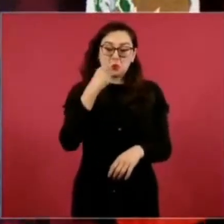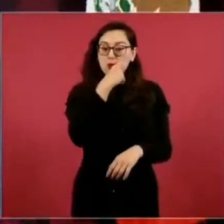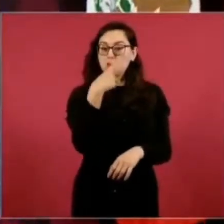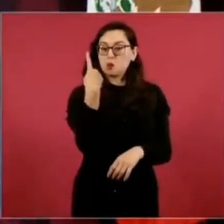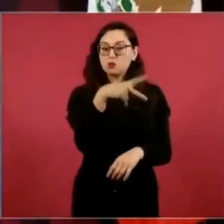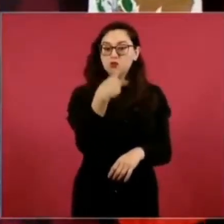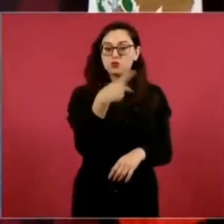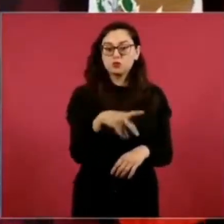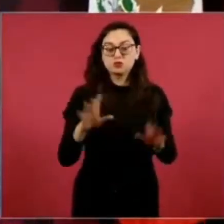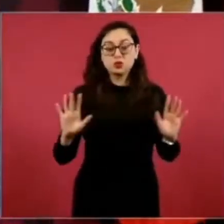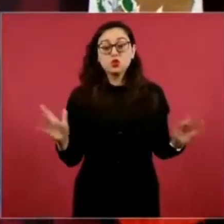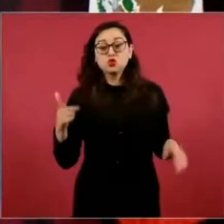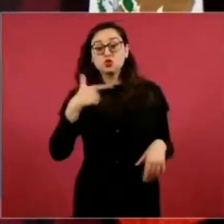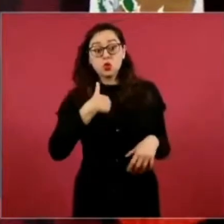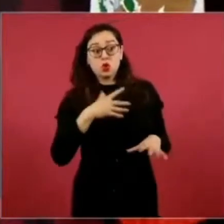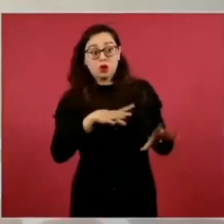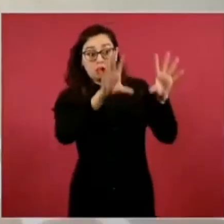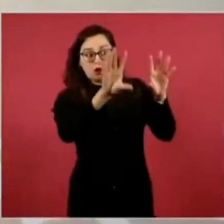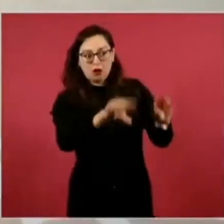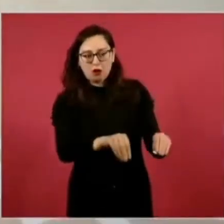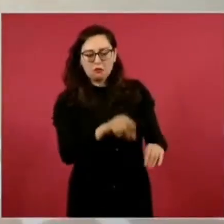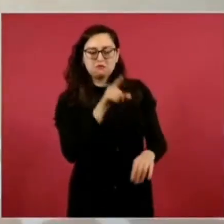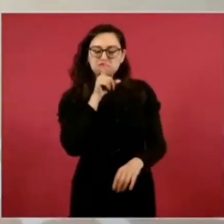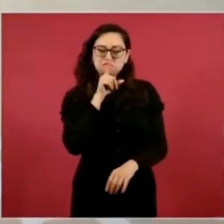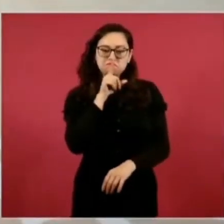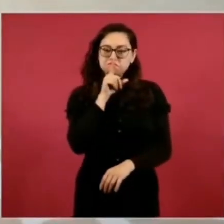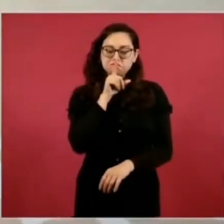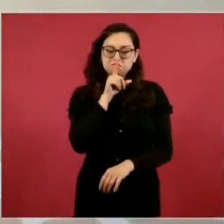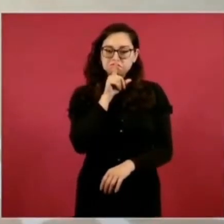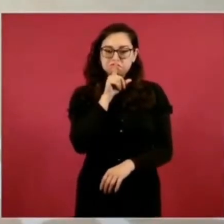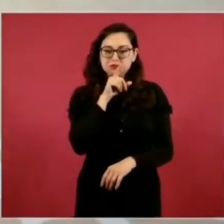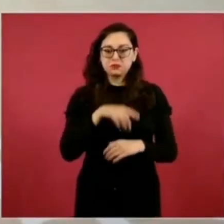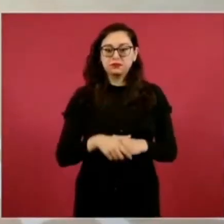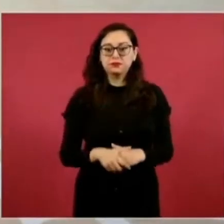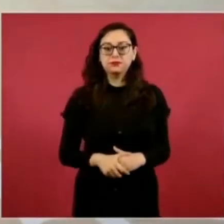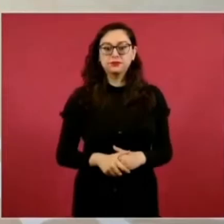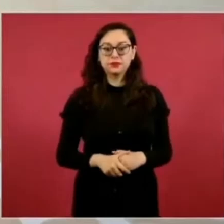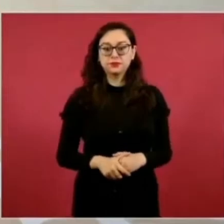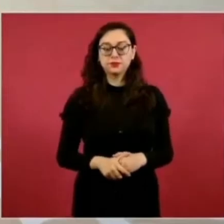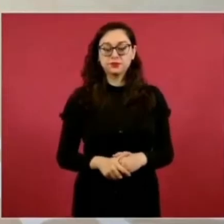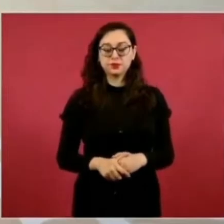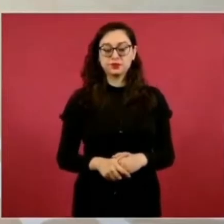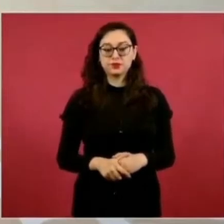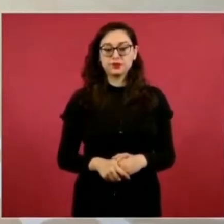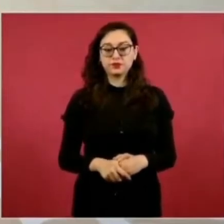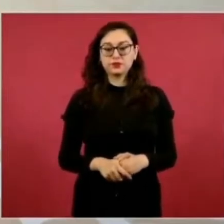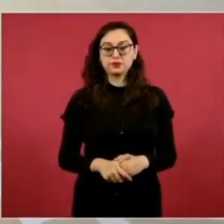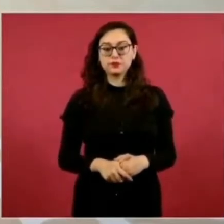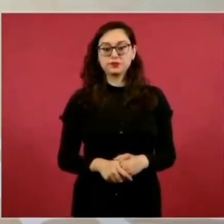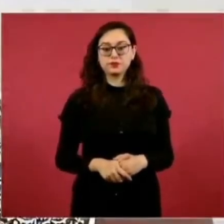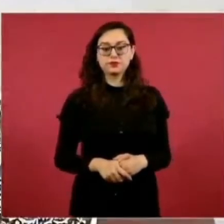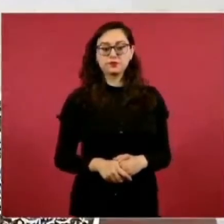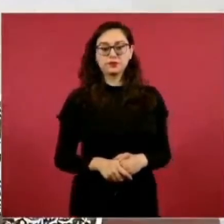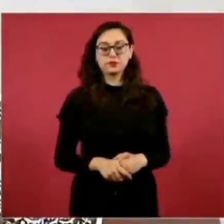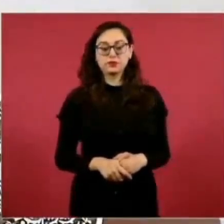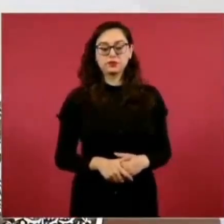haya censura antes cuando solo habían los